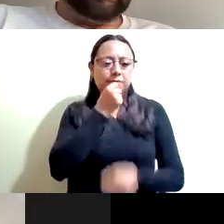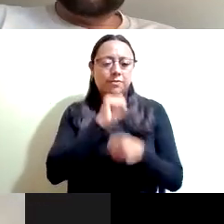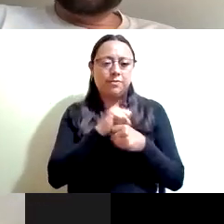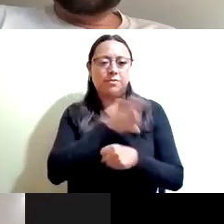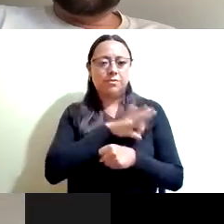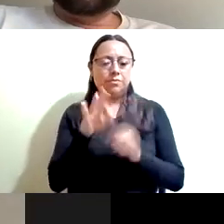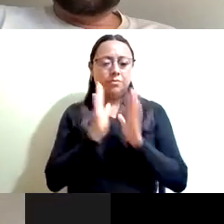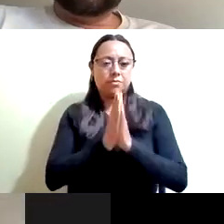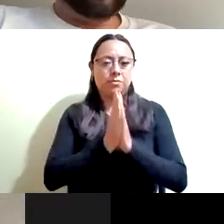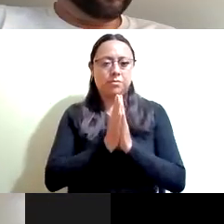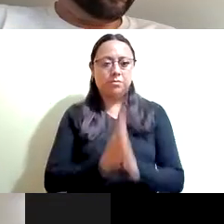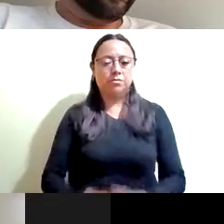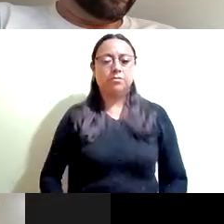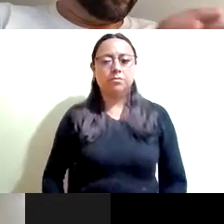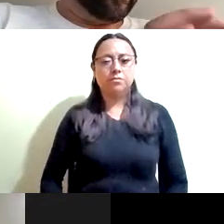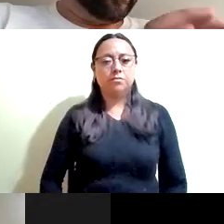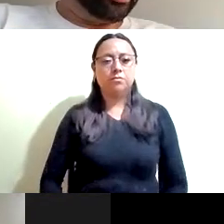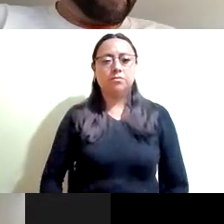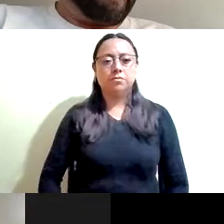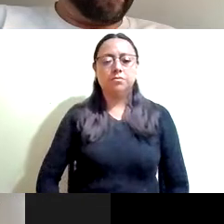Sí. Gracias.